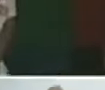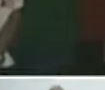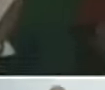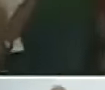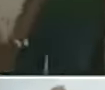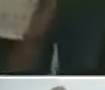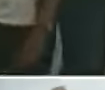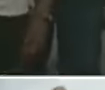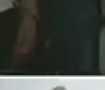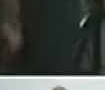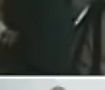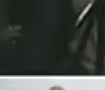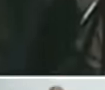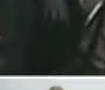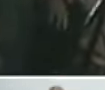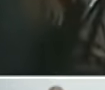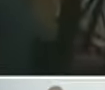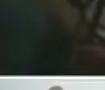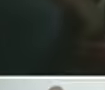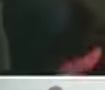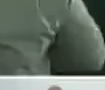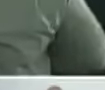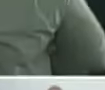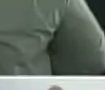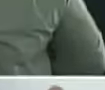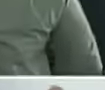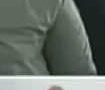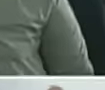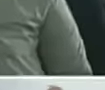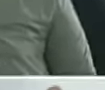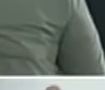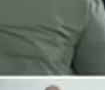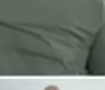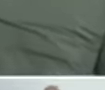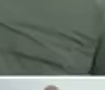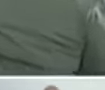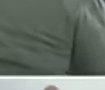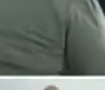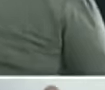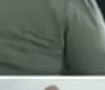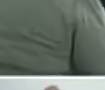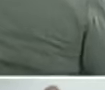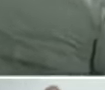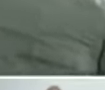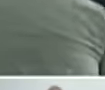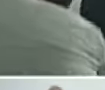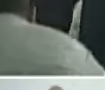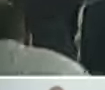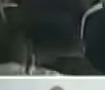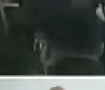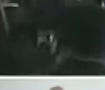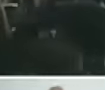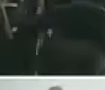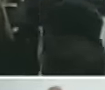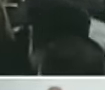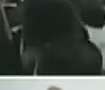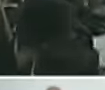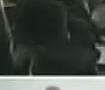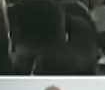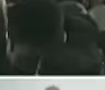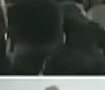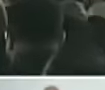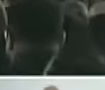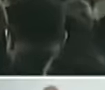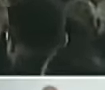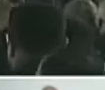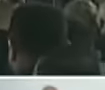destacó que la revolución bolivariana tiene un plan de gobierno que fue consultado y debatido por el pueblo venezolano. Expresó que la oligarquía nunca ha